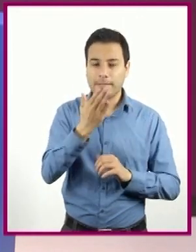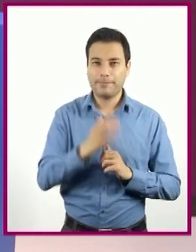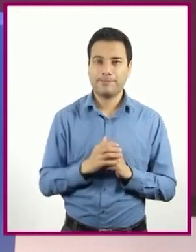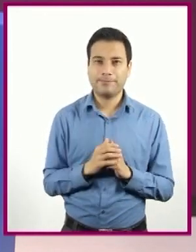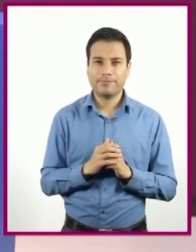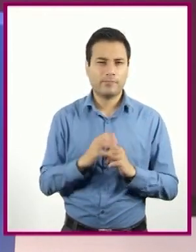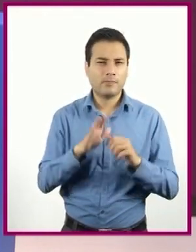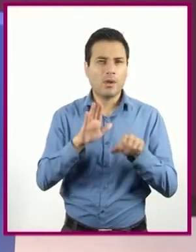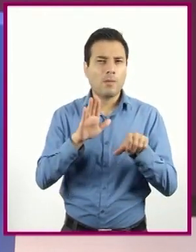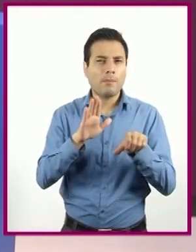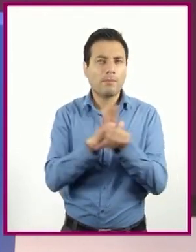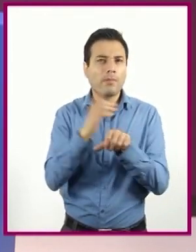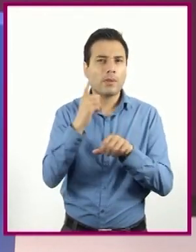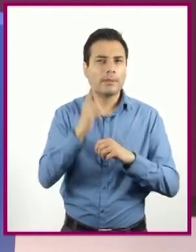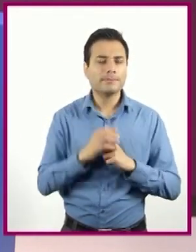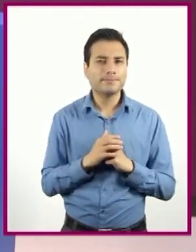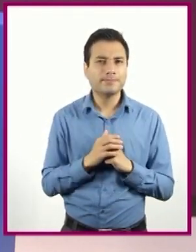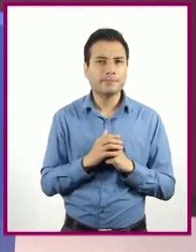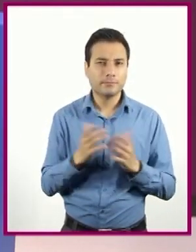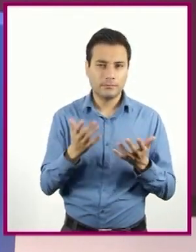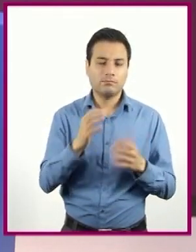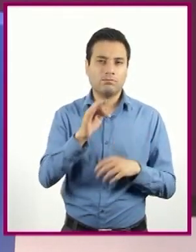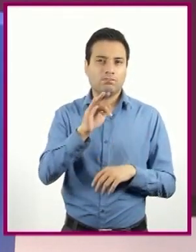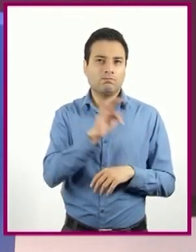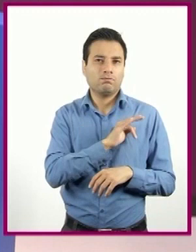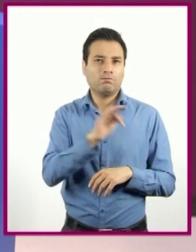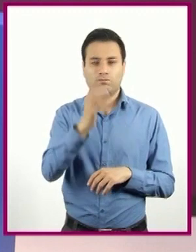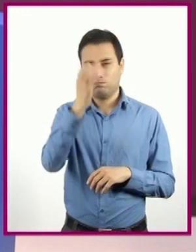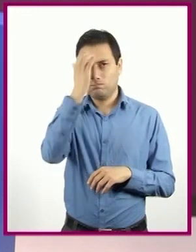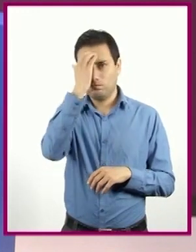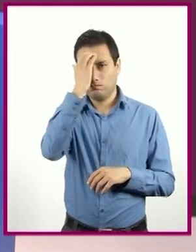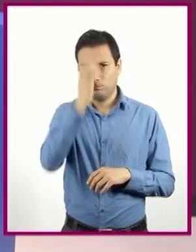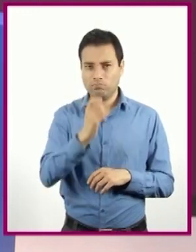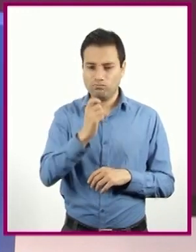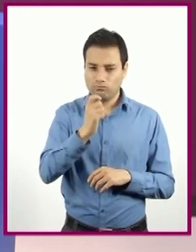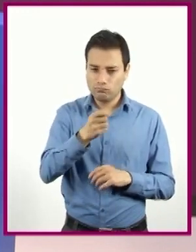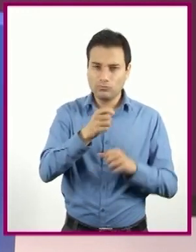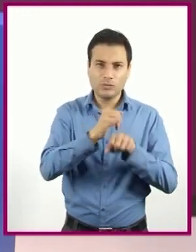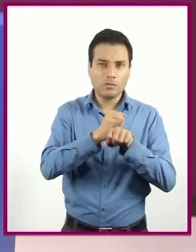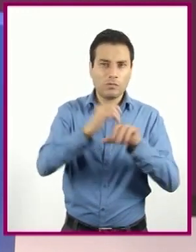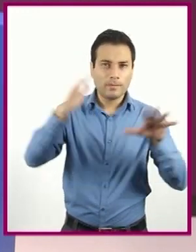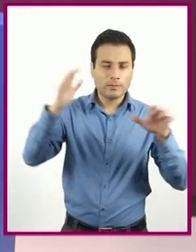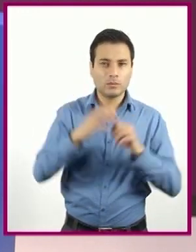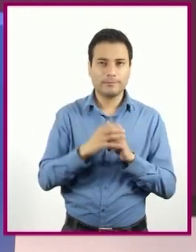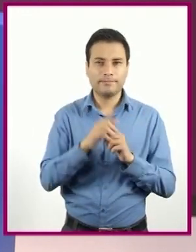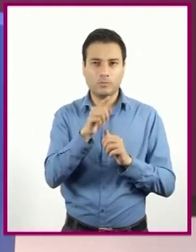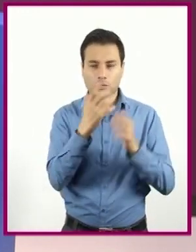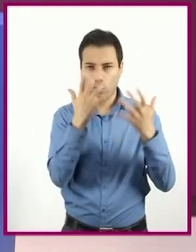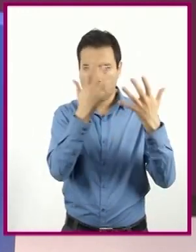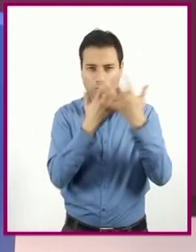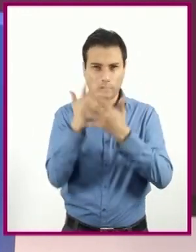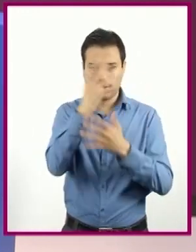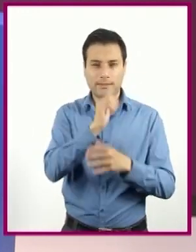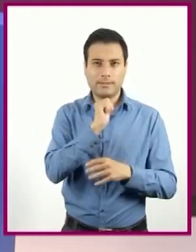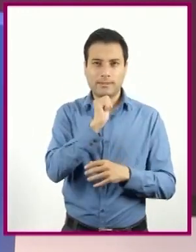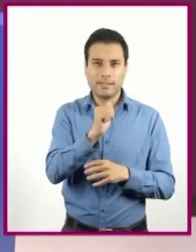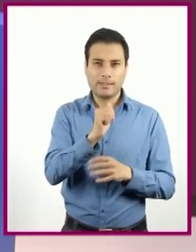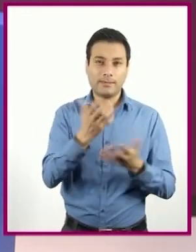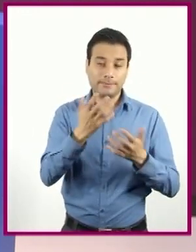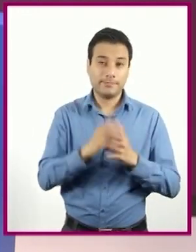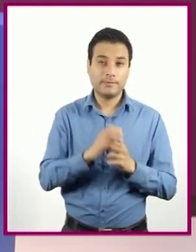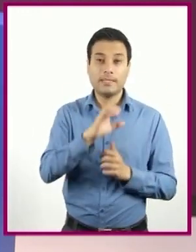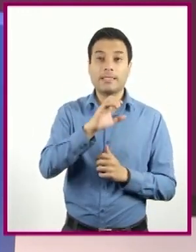a ello podrán distinguir el tipo de información que contiene cada ficha y evitarán confundir, por ejemplo, una cita